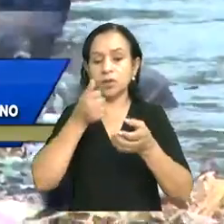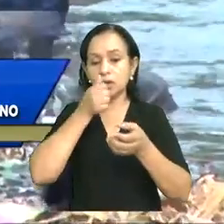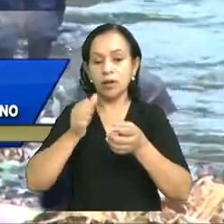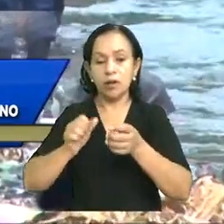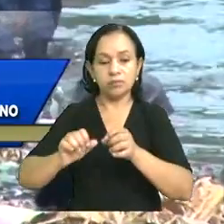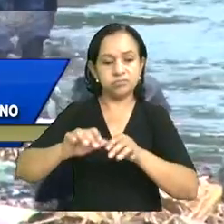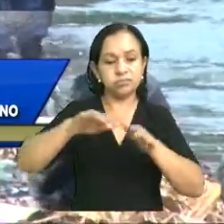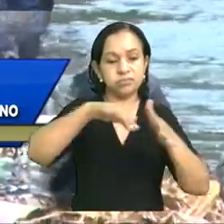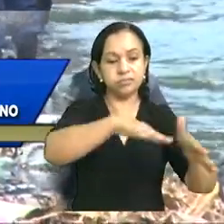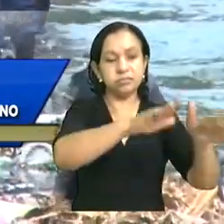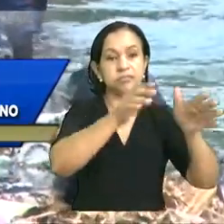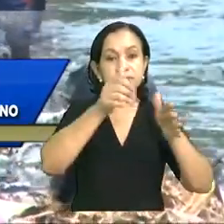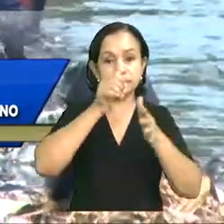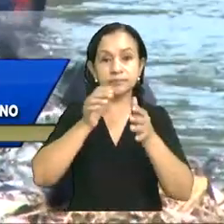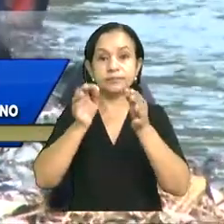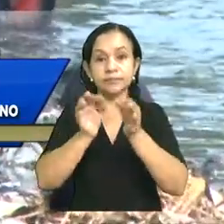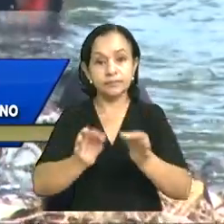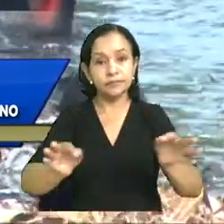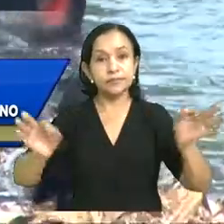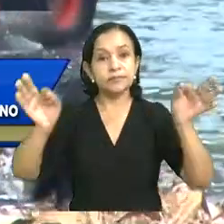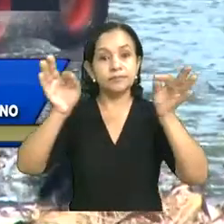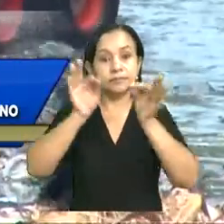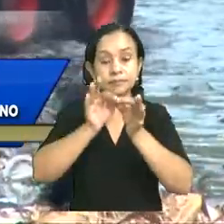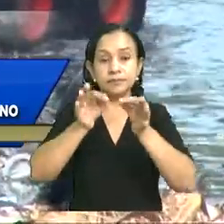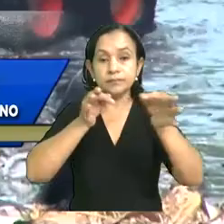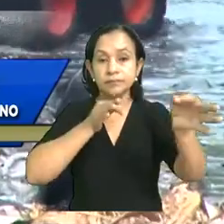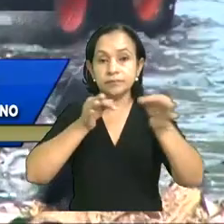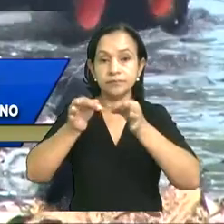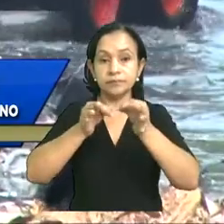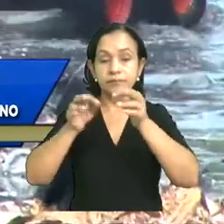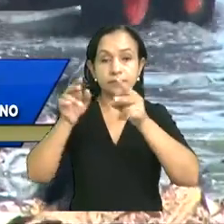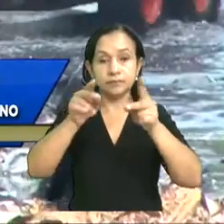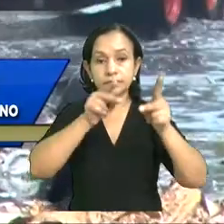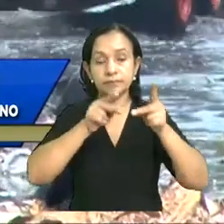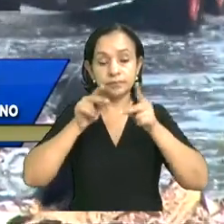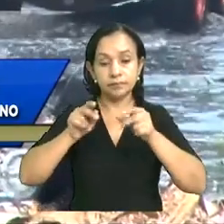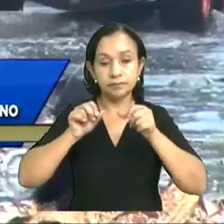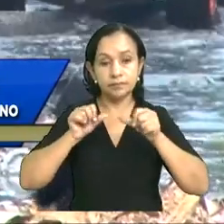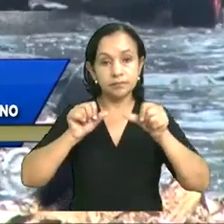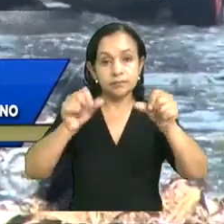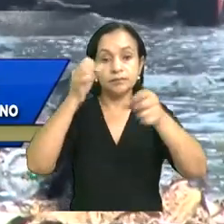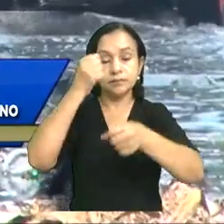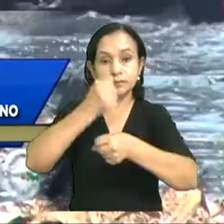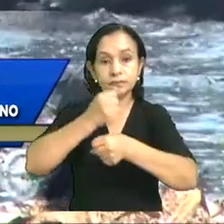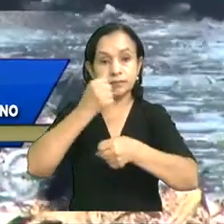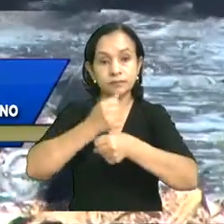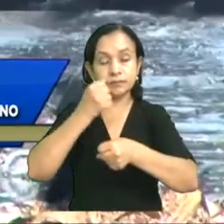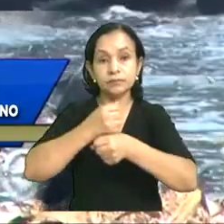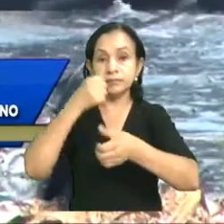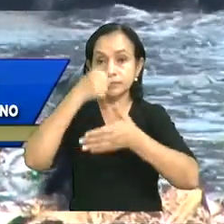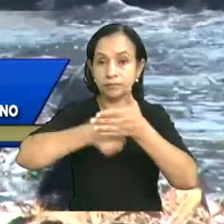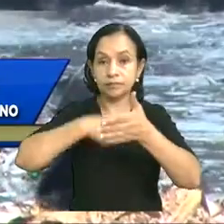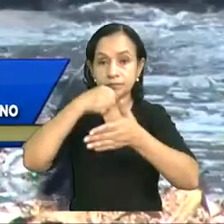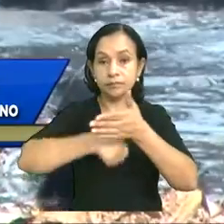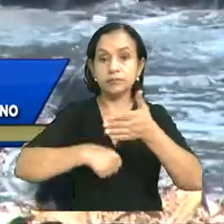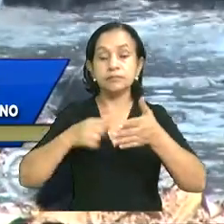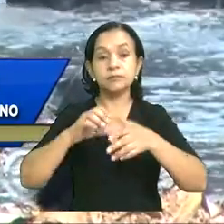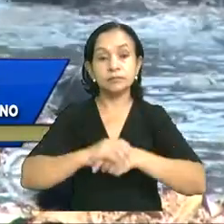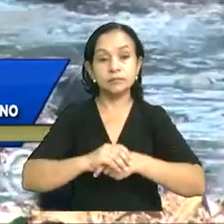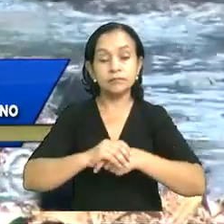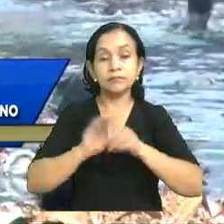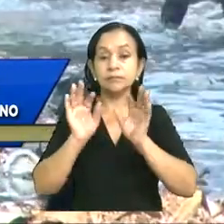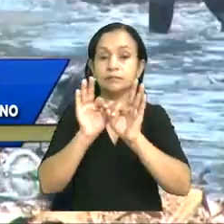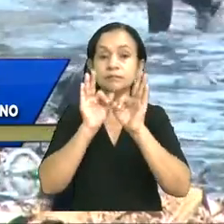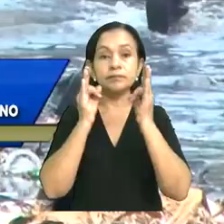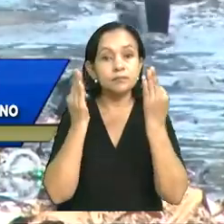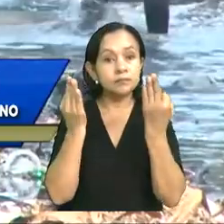es importantísimo, crear conciencia. Seguimos trabajando, seguimos luchando y aprovechamos también que las familias